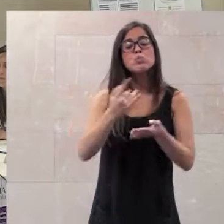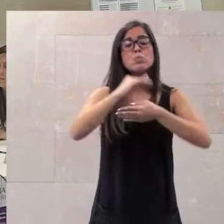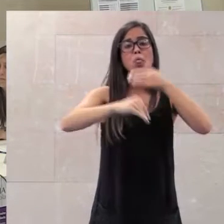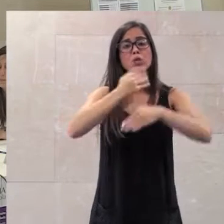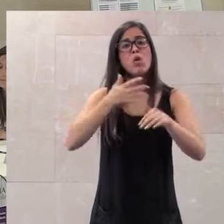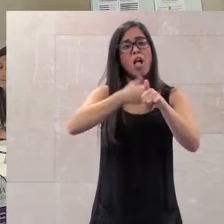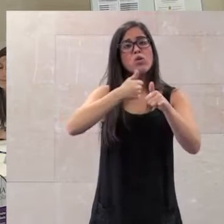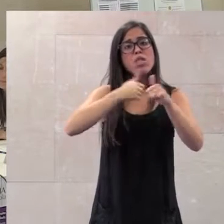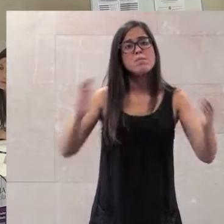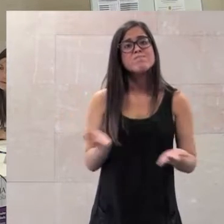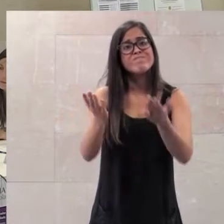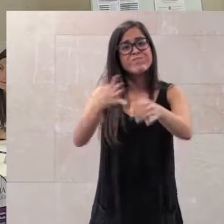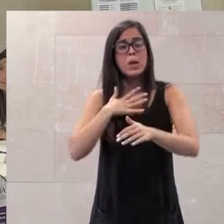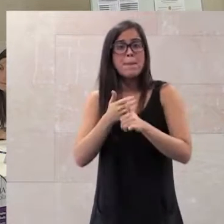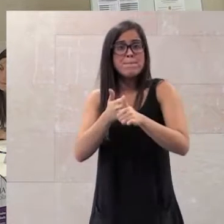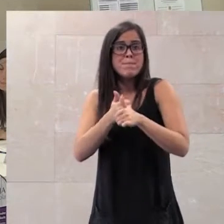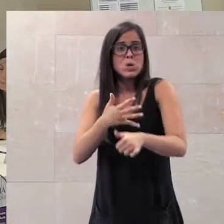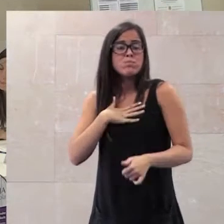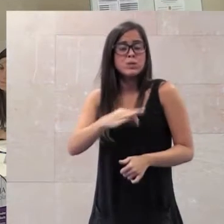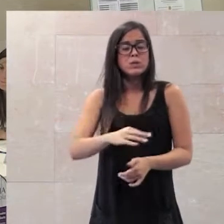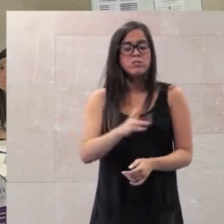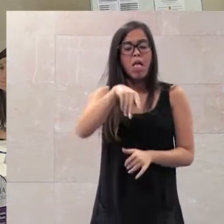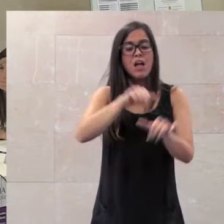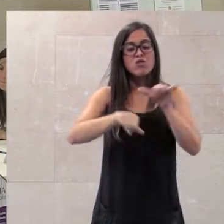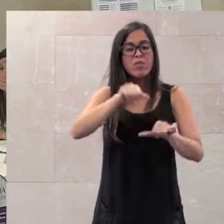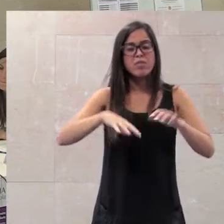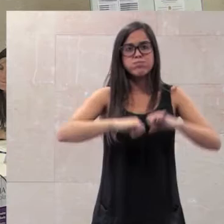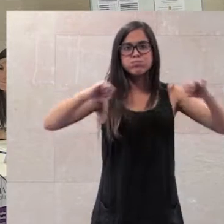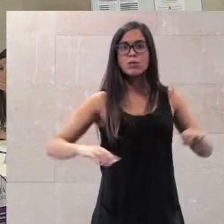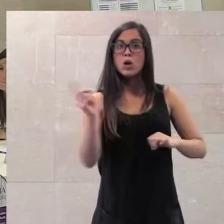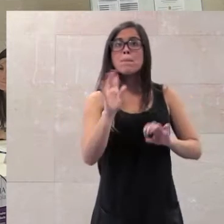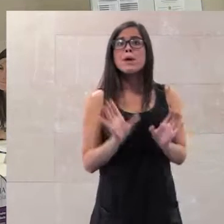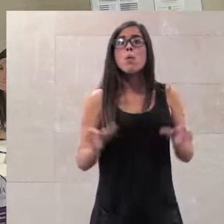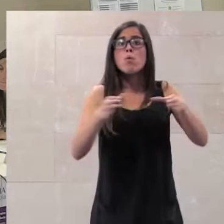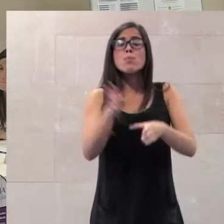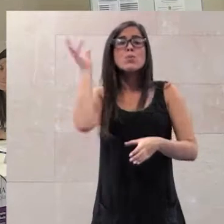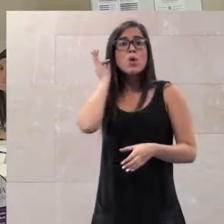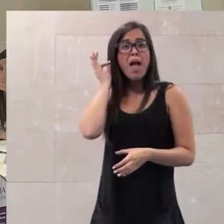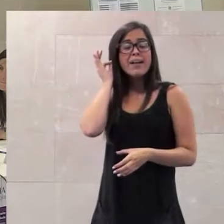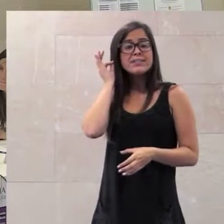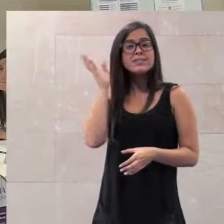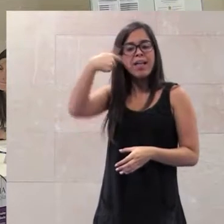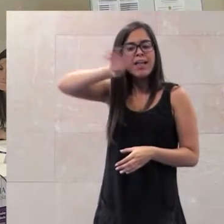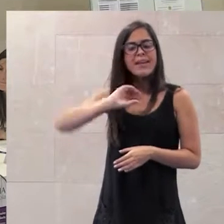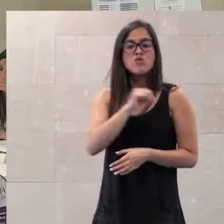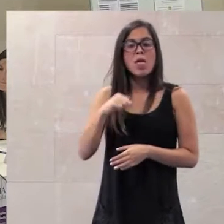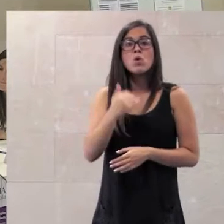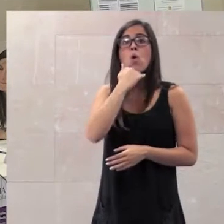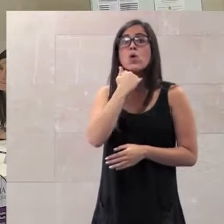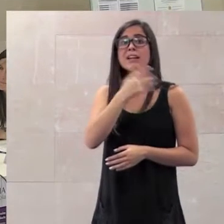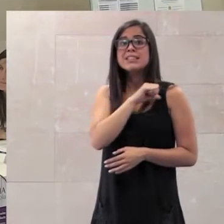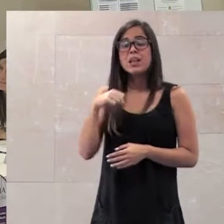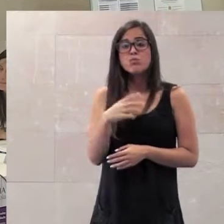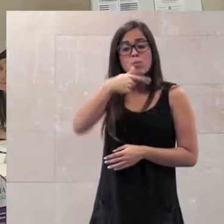¿no? Que a día de hoy, aunque no sean asociaciones como tal, son grupos de mujeres que funcionan de forma autónoma o semiautónoma con